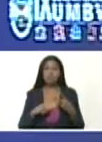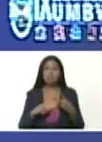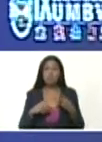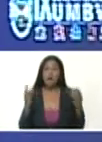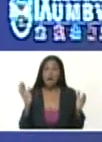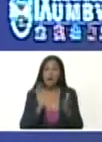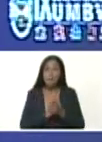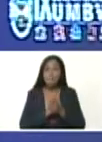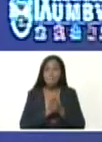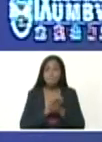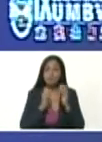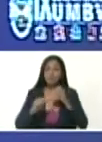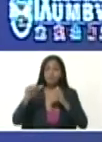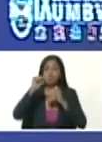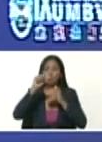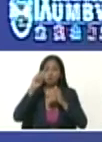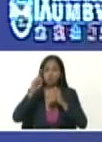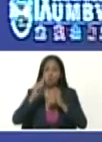compañeros del Estado Mayor Superior,